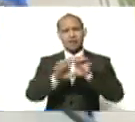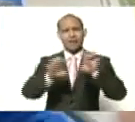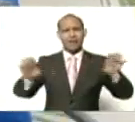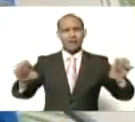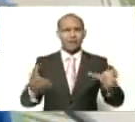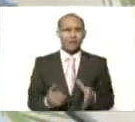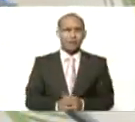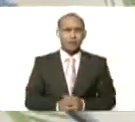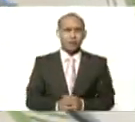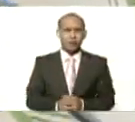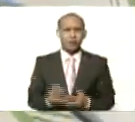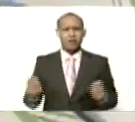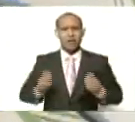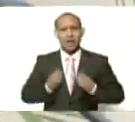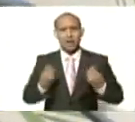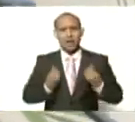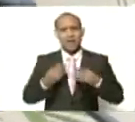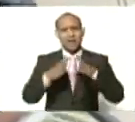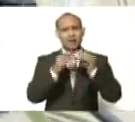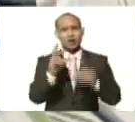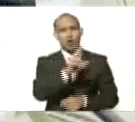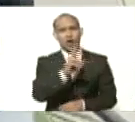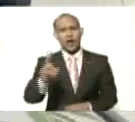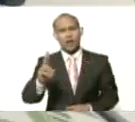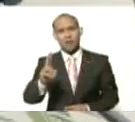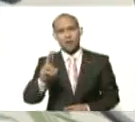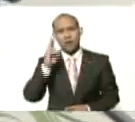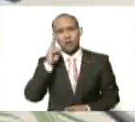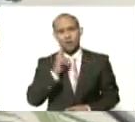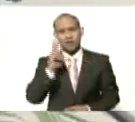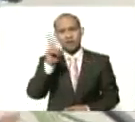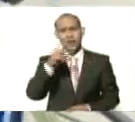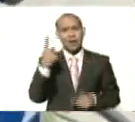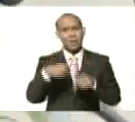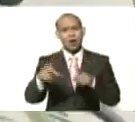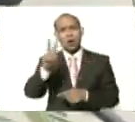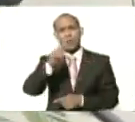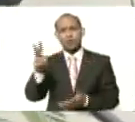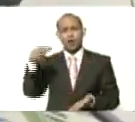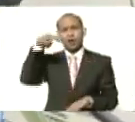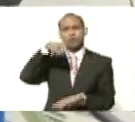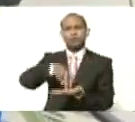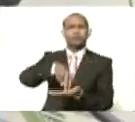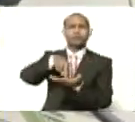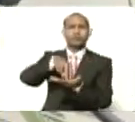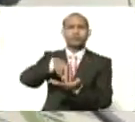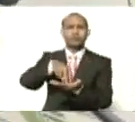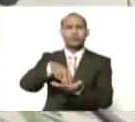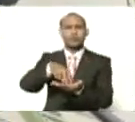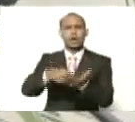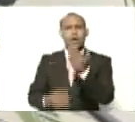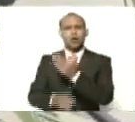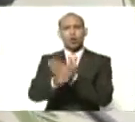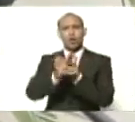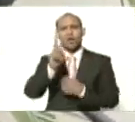educación, en la vida de toda la República. Pero Venezuela de pie, esperanzada, viendo el